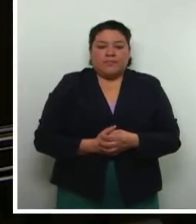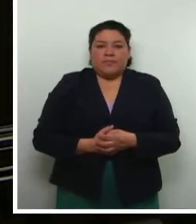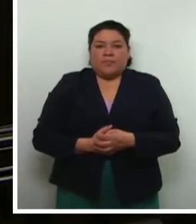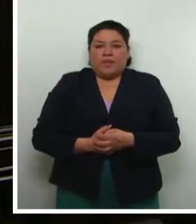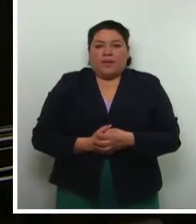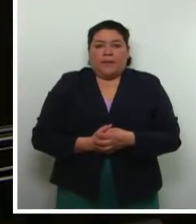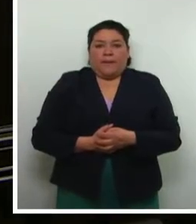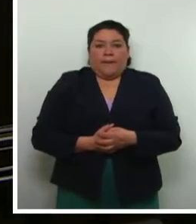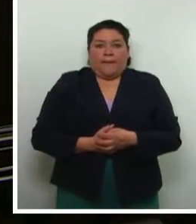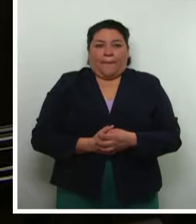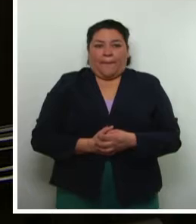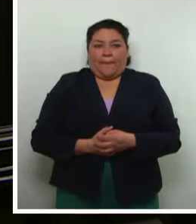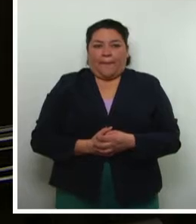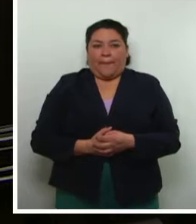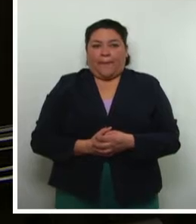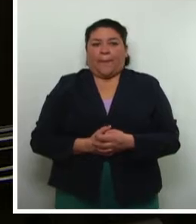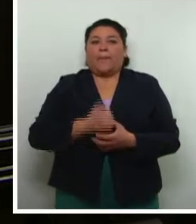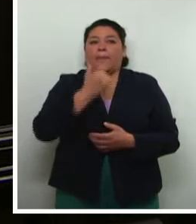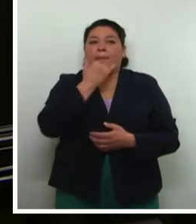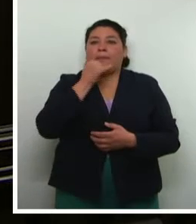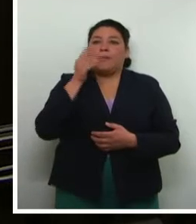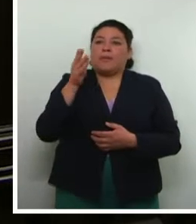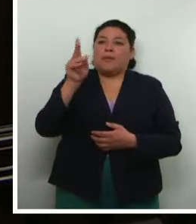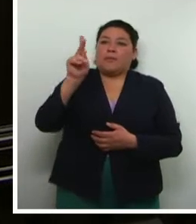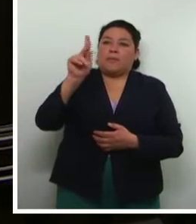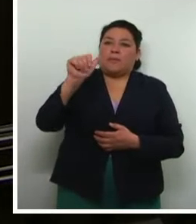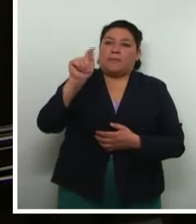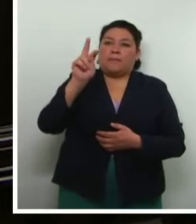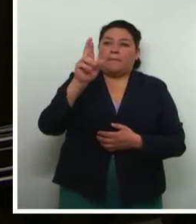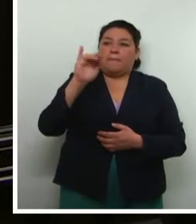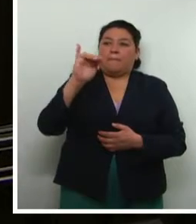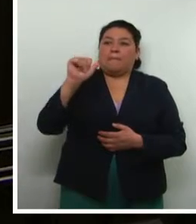En realidad… Patricia Ortiz, no Patricia Ruiz.